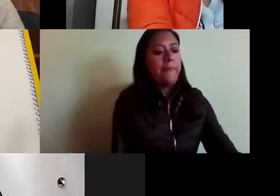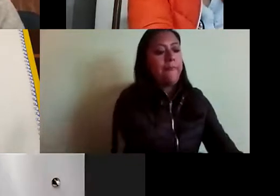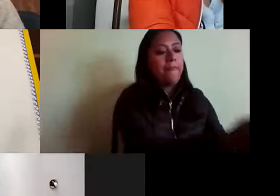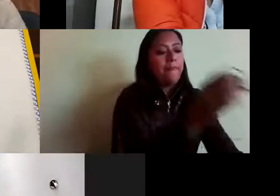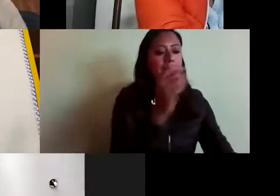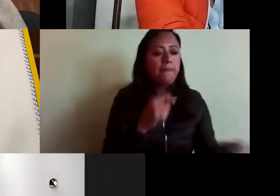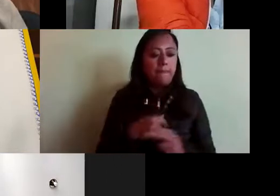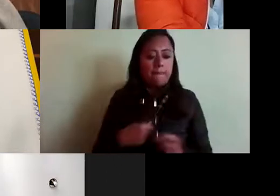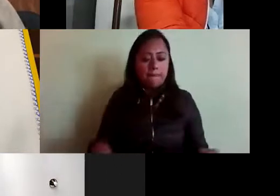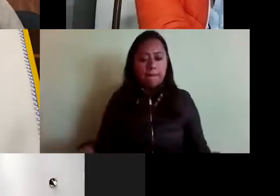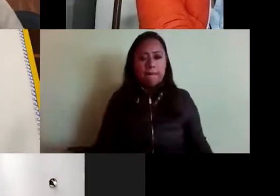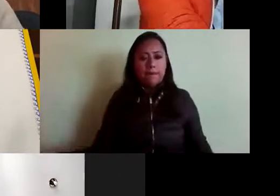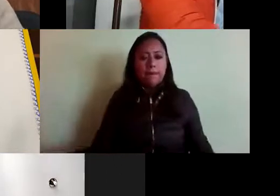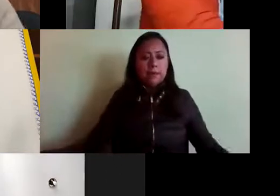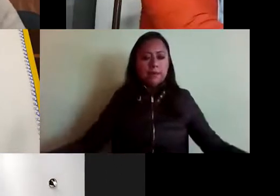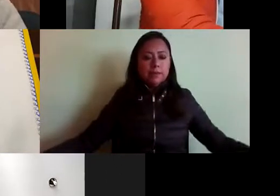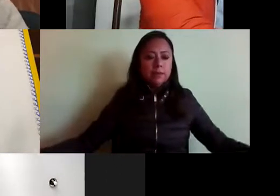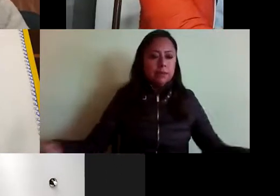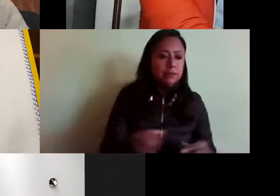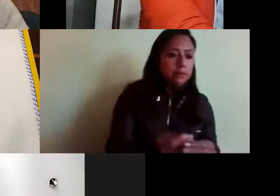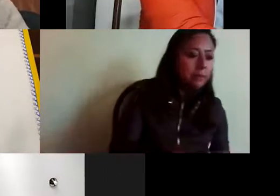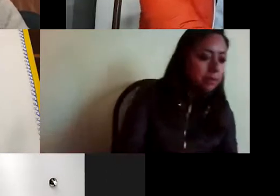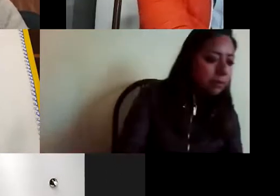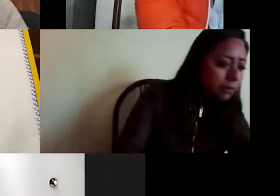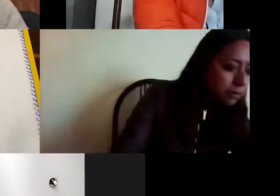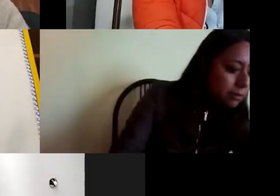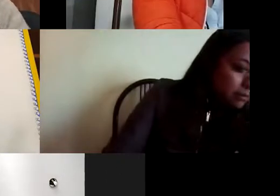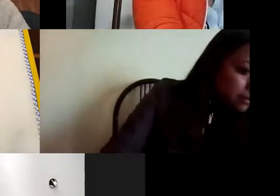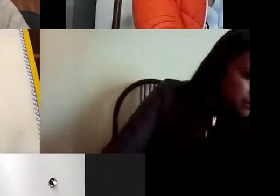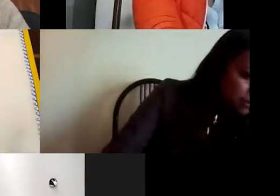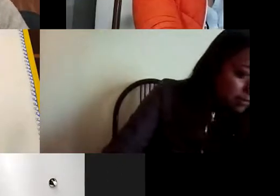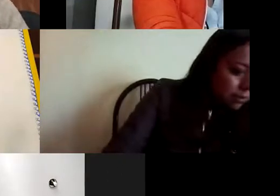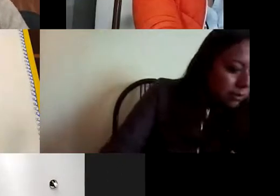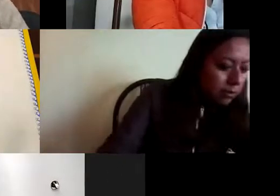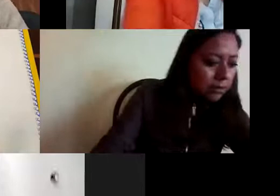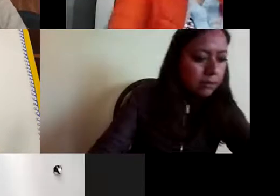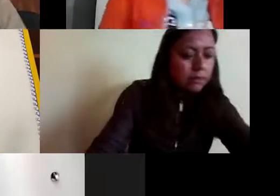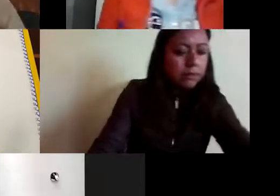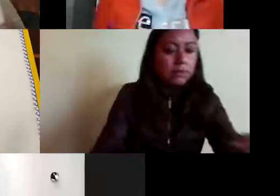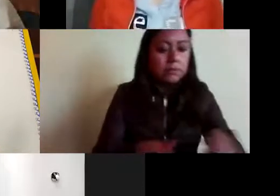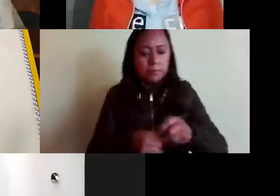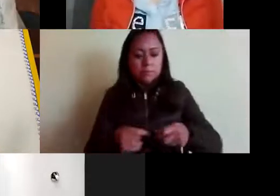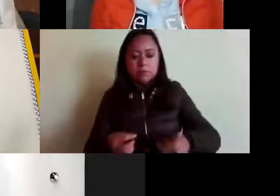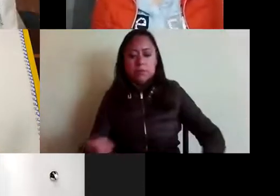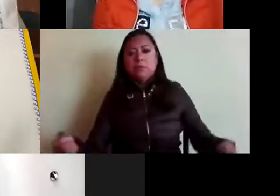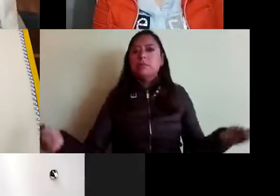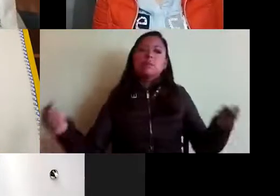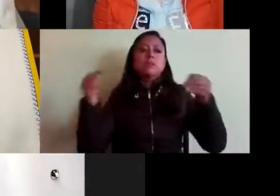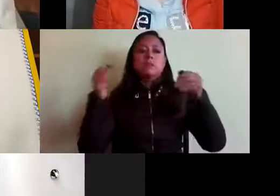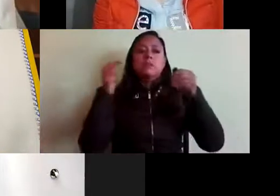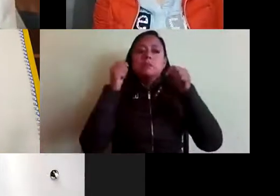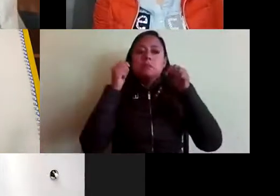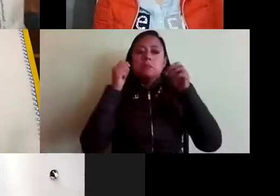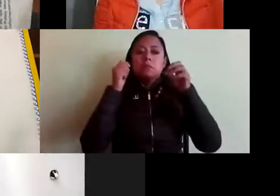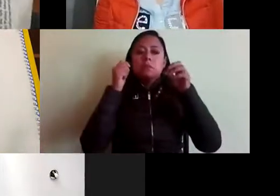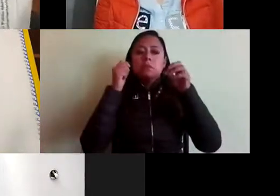Ahora bien, toda vez que la opinión legislativa fue distribuida con antelación, solicito a la diputada secretaria preguntar si es de